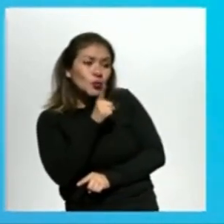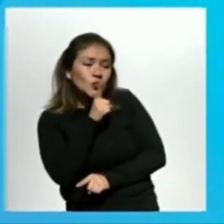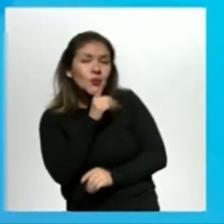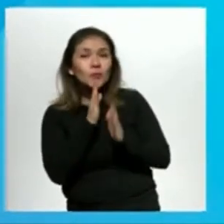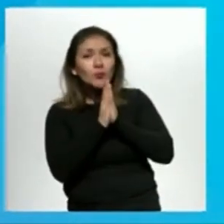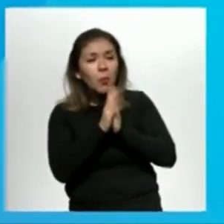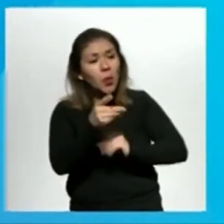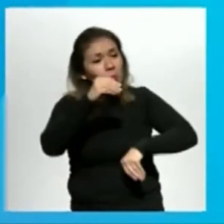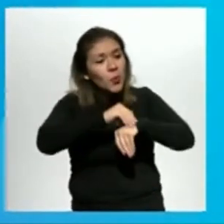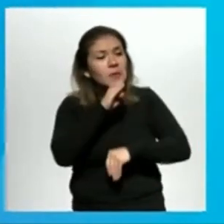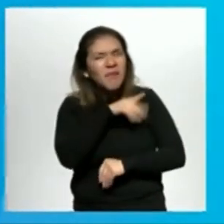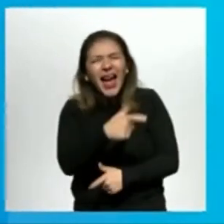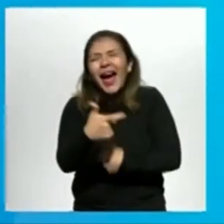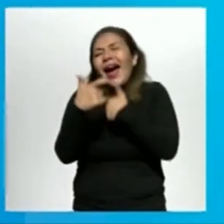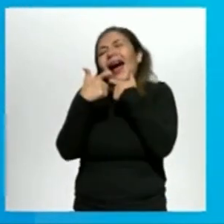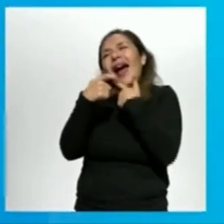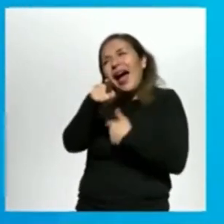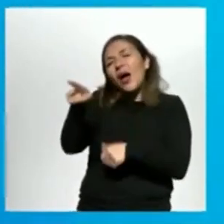actuando mal.